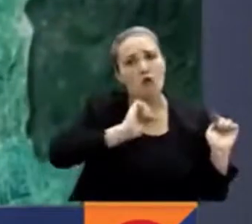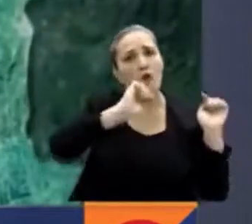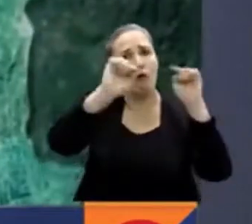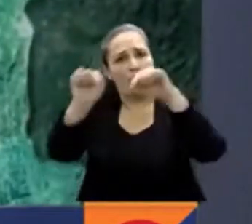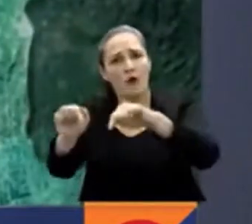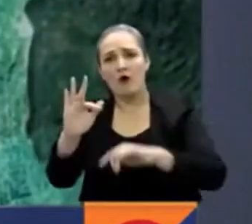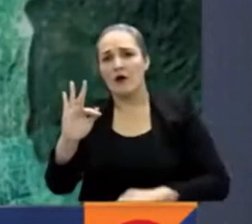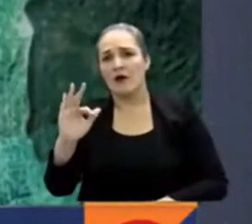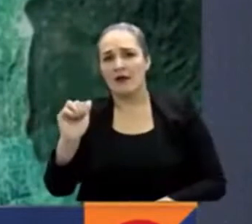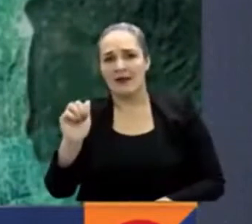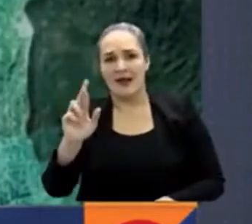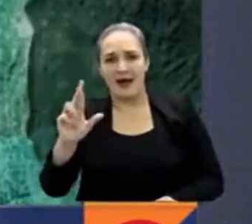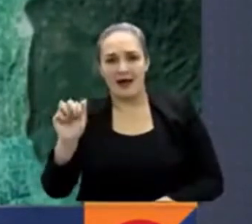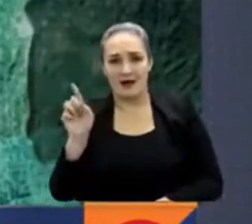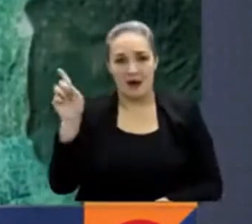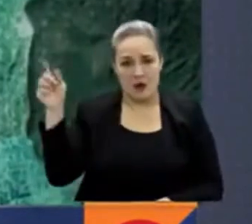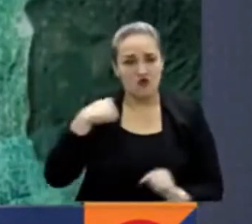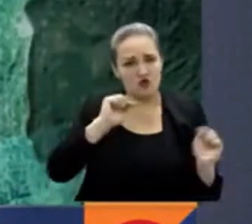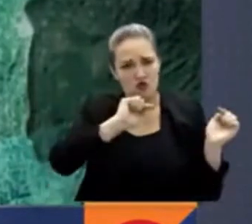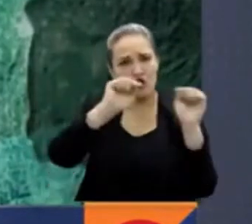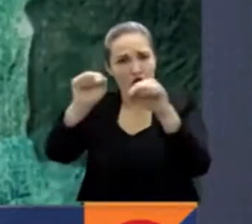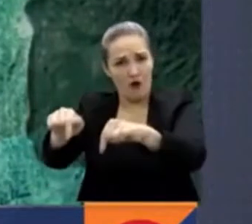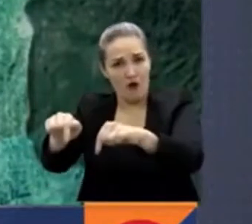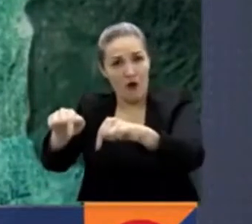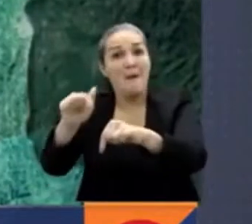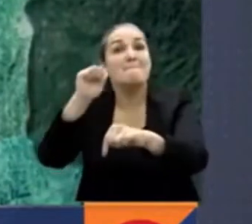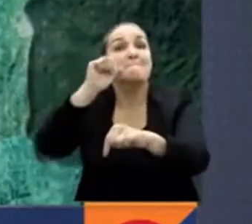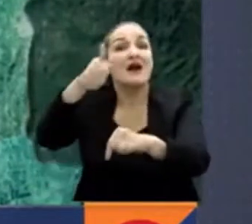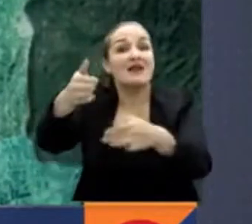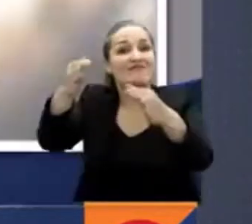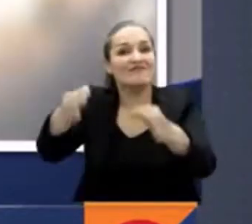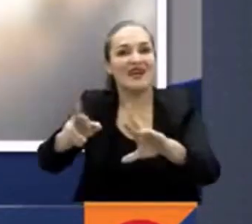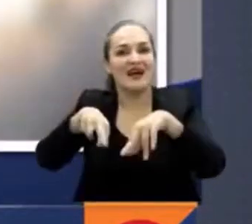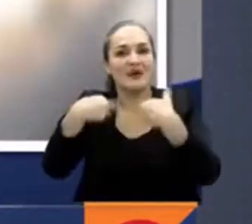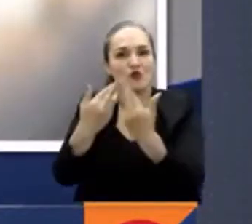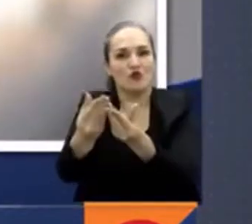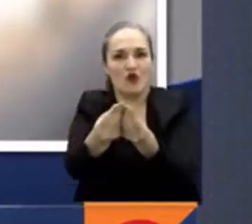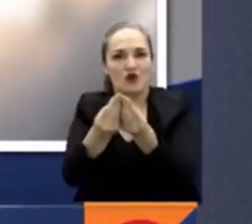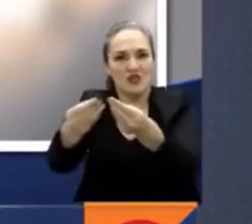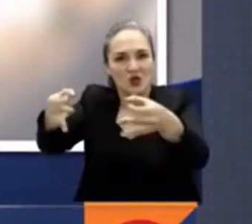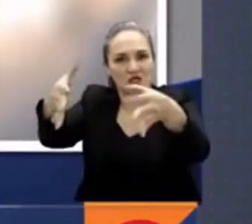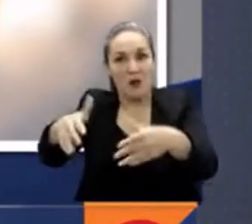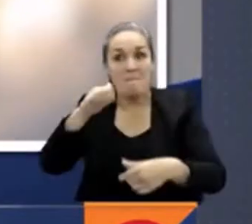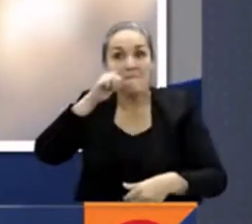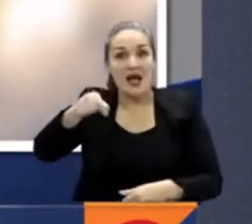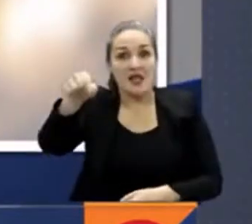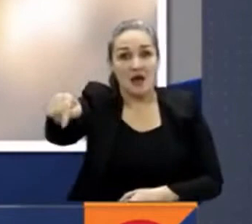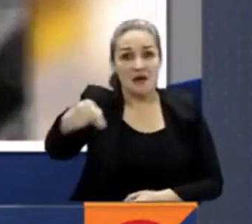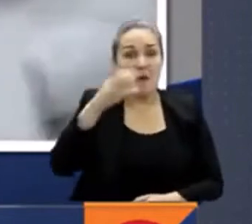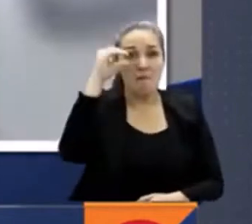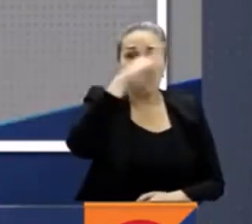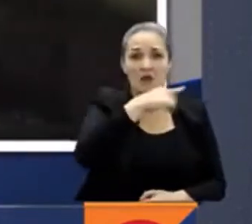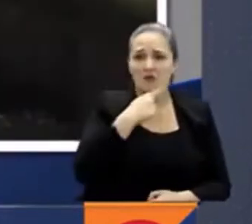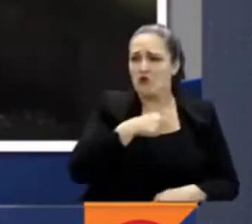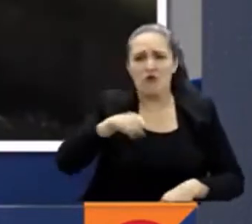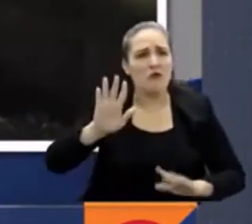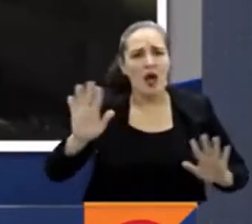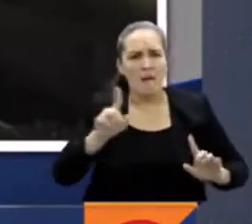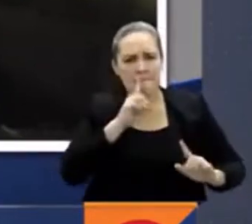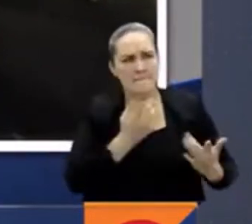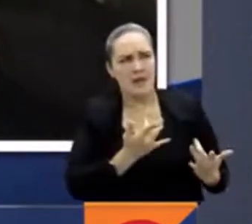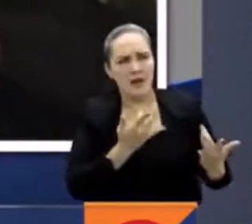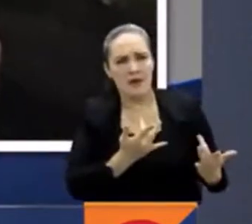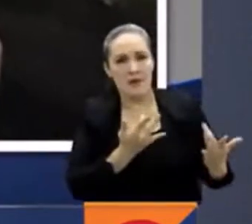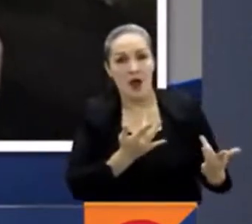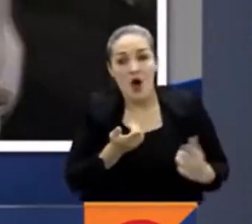al municipio del Tarra, donde se tiene previsto que mañana se realice este Consejo de Seguridad. En pocos minutos se realizará una